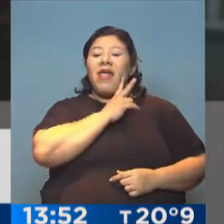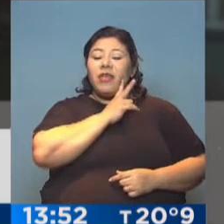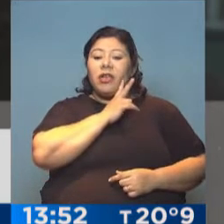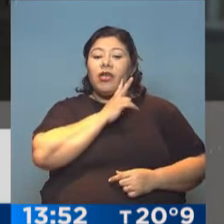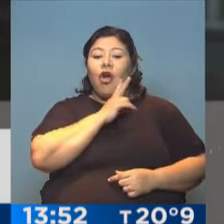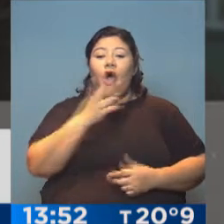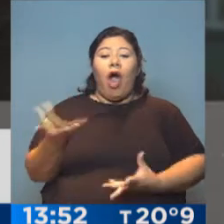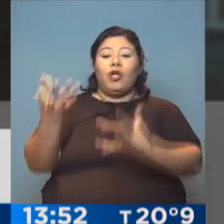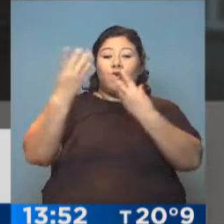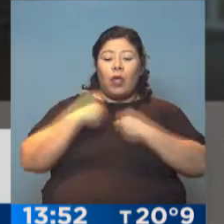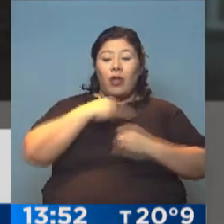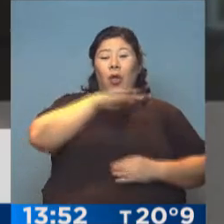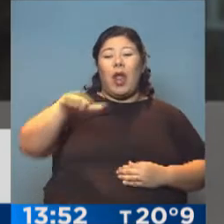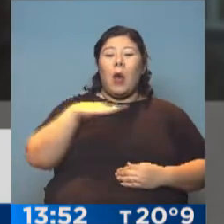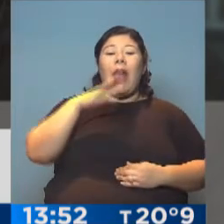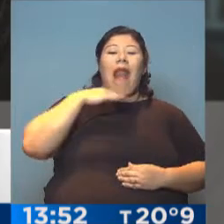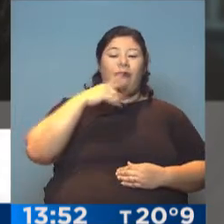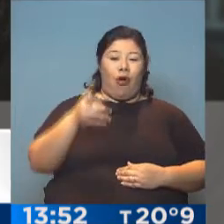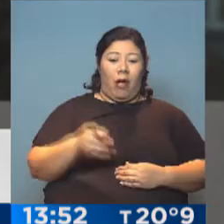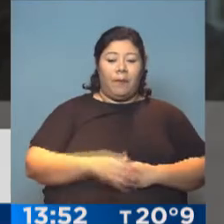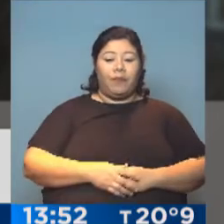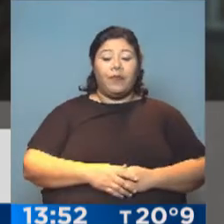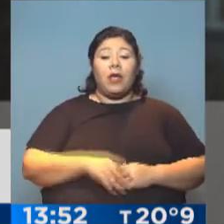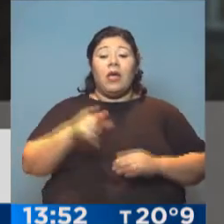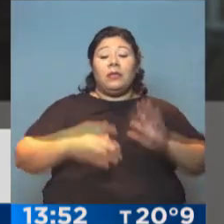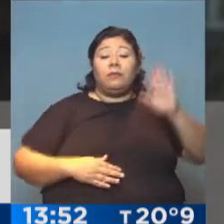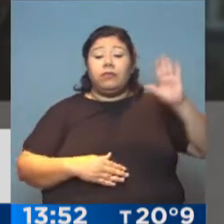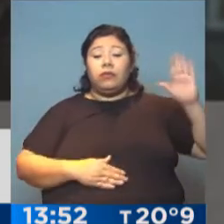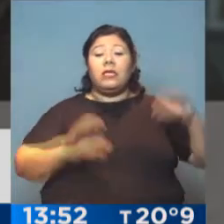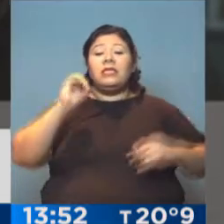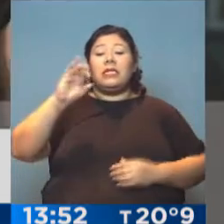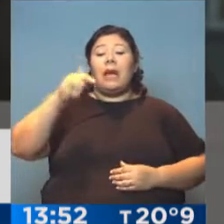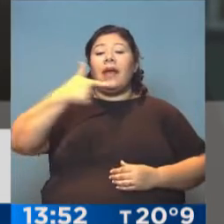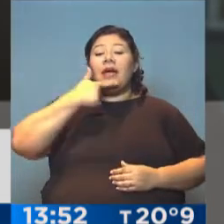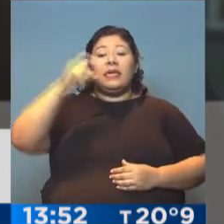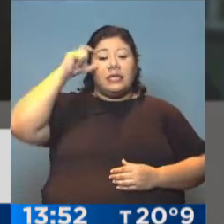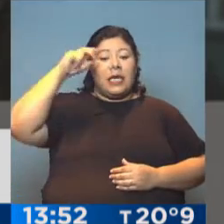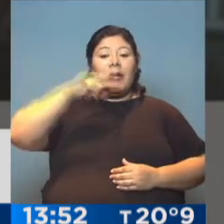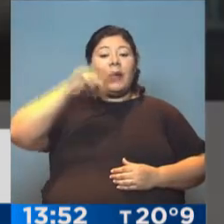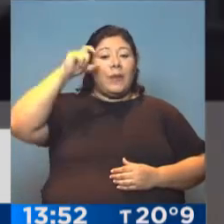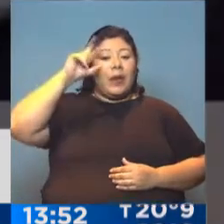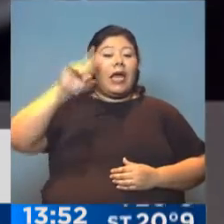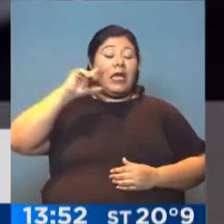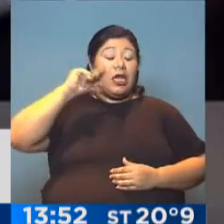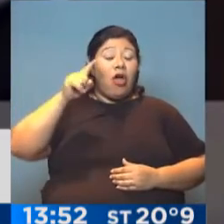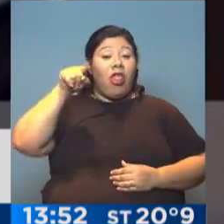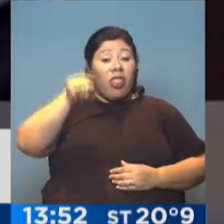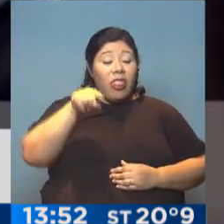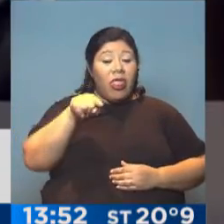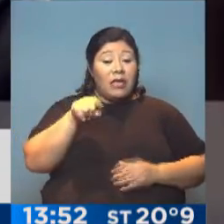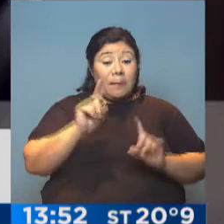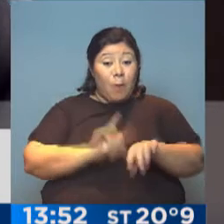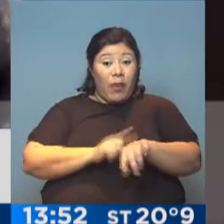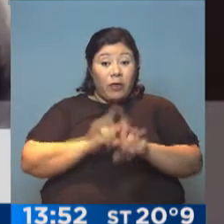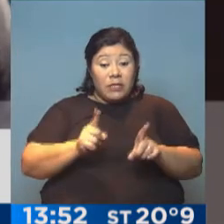Quinteto Negro de la Boca. Y bueno, esa milonga se llama Severín, y a partir de ahí surge la idea de hacer toda una larga